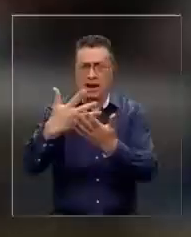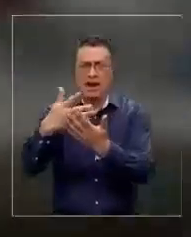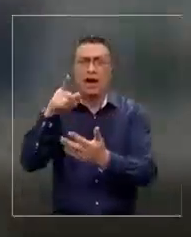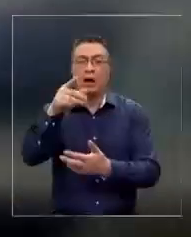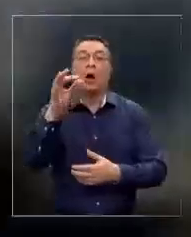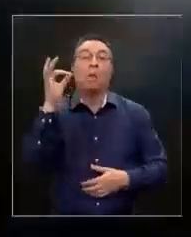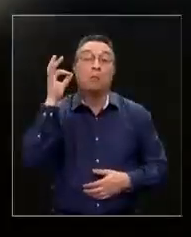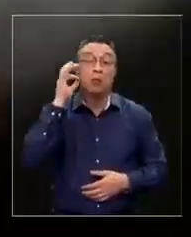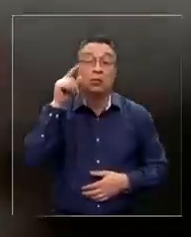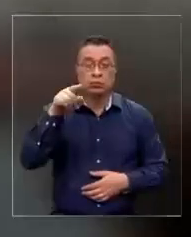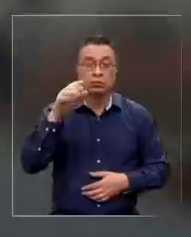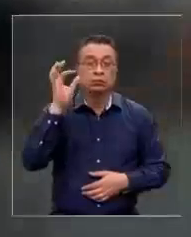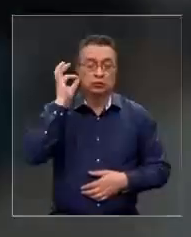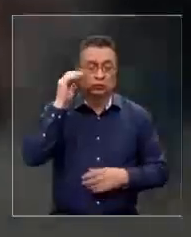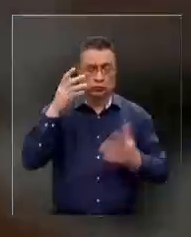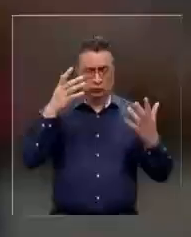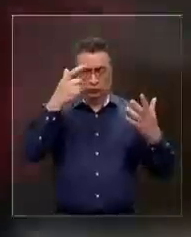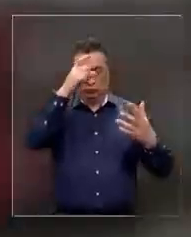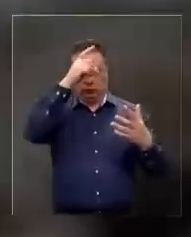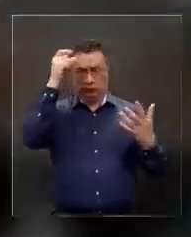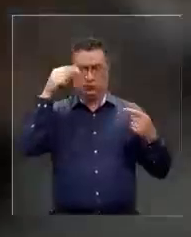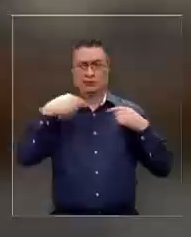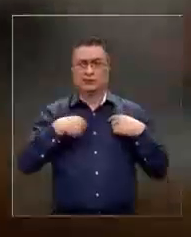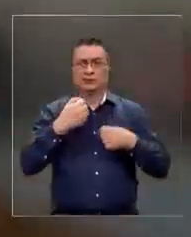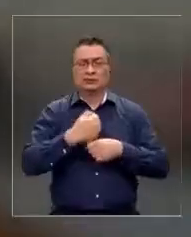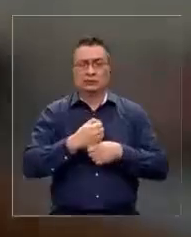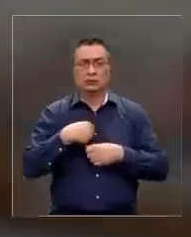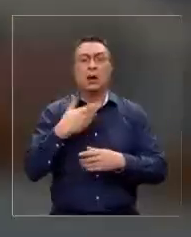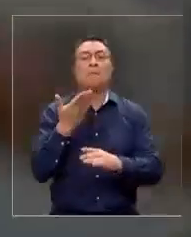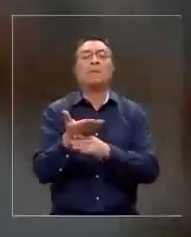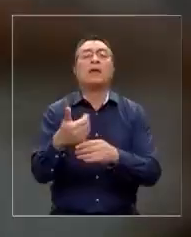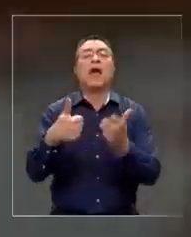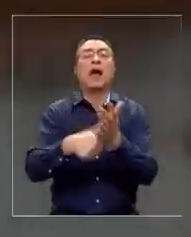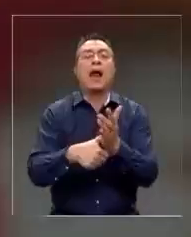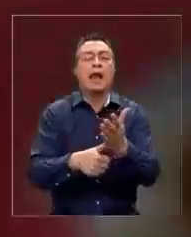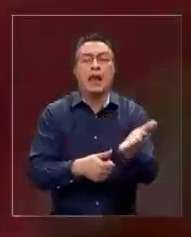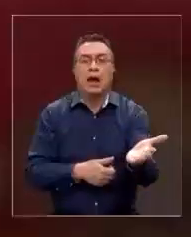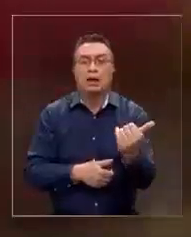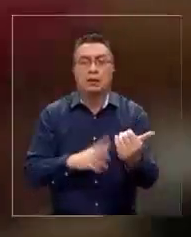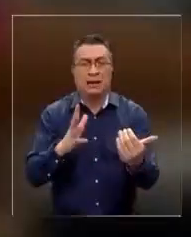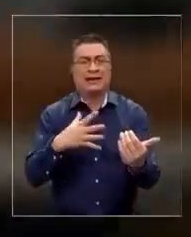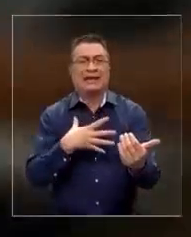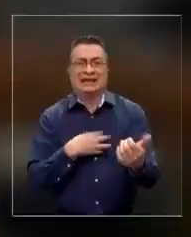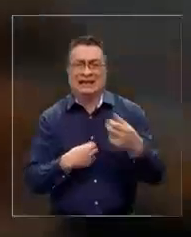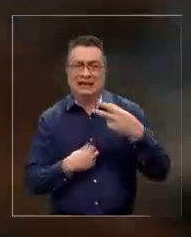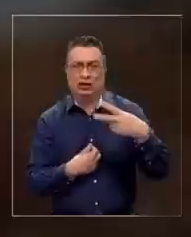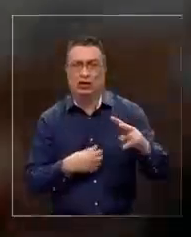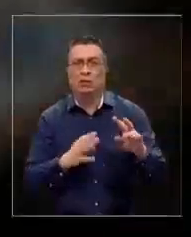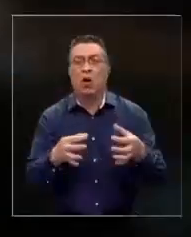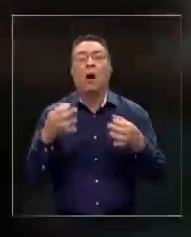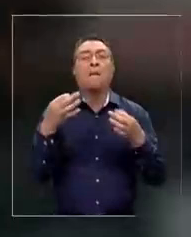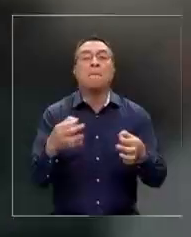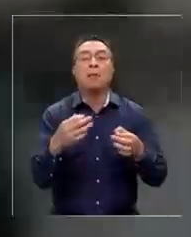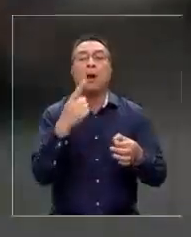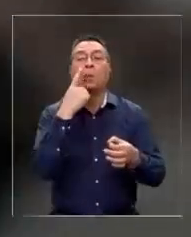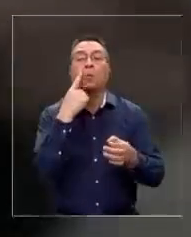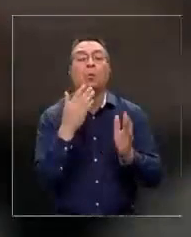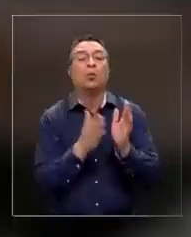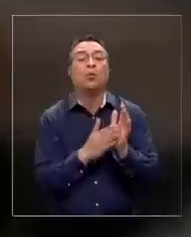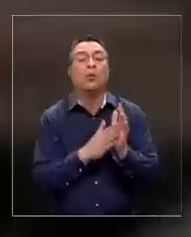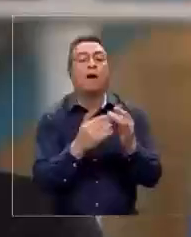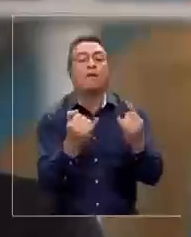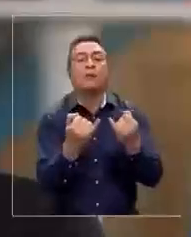la funcionaria del área de salud cuando le pedía el carnet del paciente, quien aparentemente era su hijo, o algún papel para corroborar